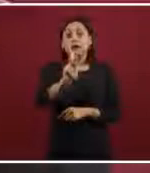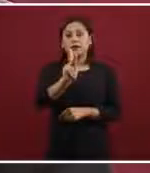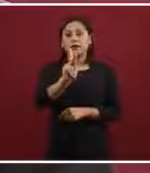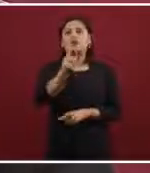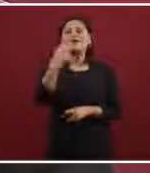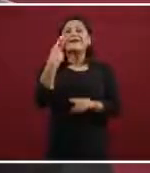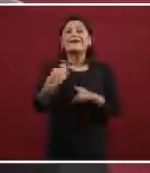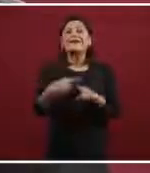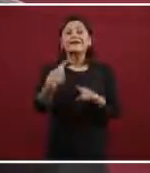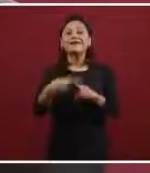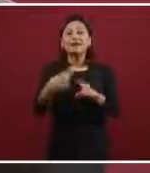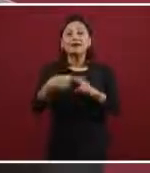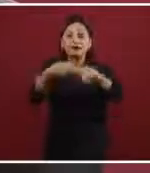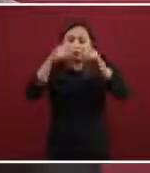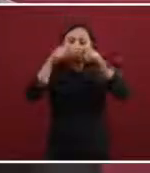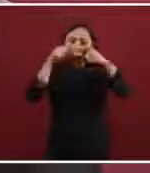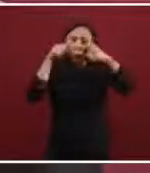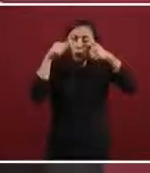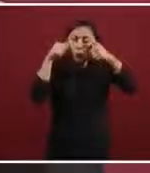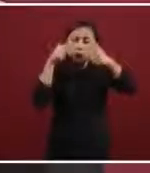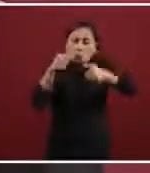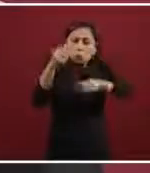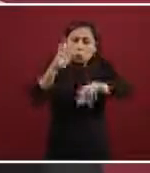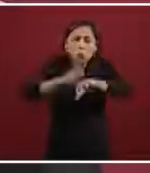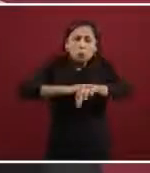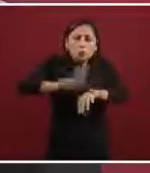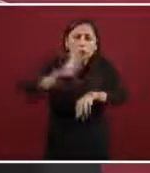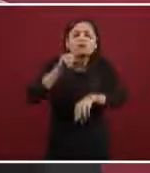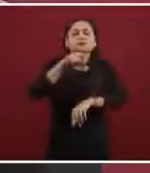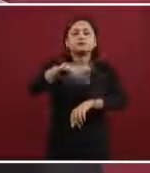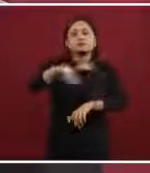gente humilde a la gente pobre